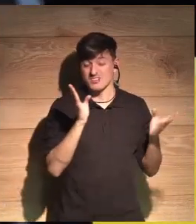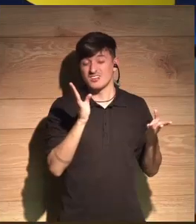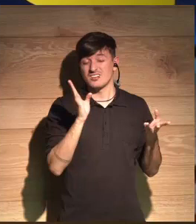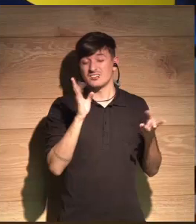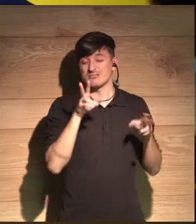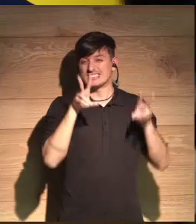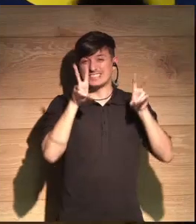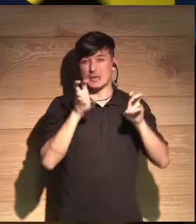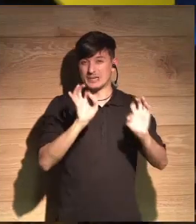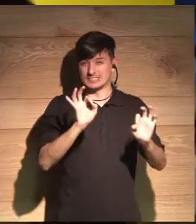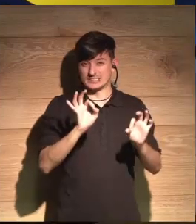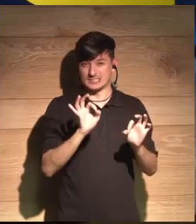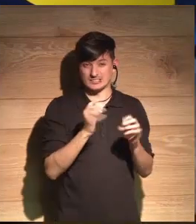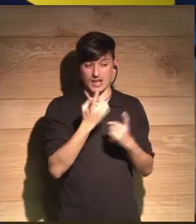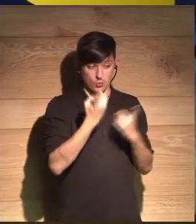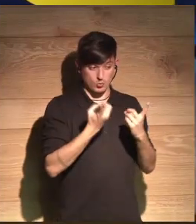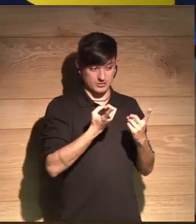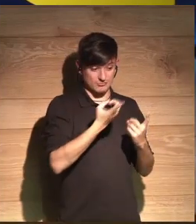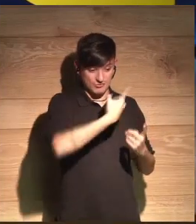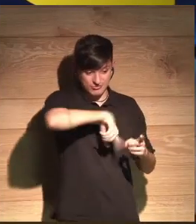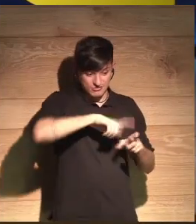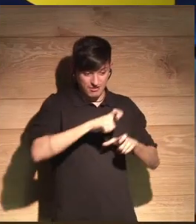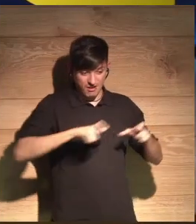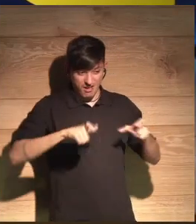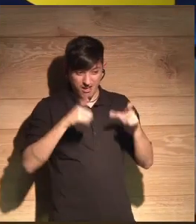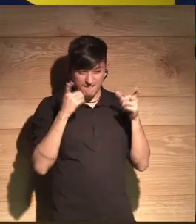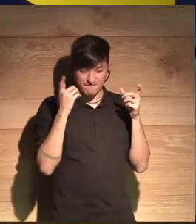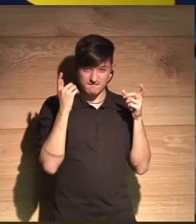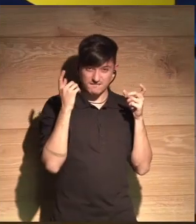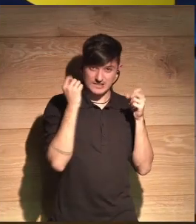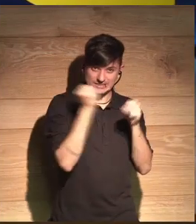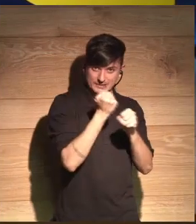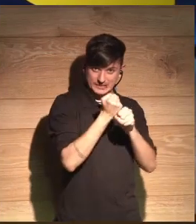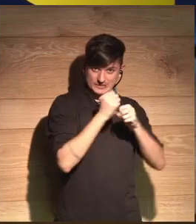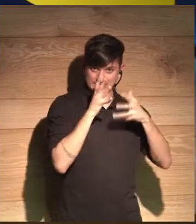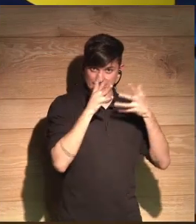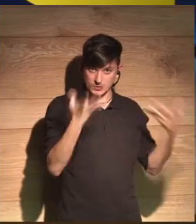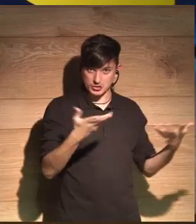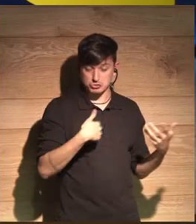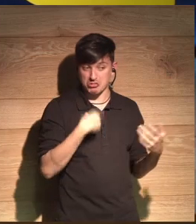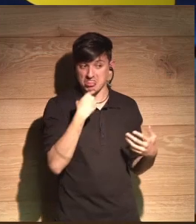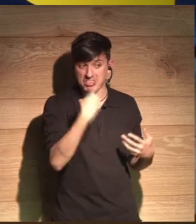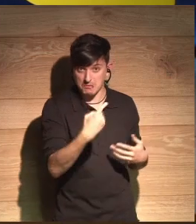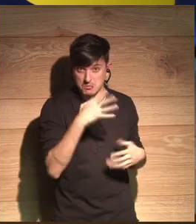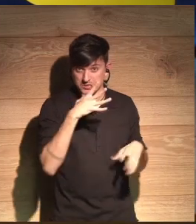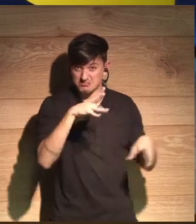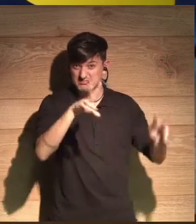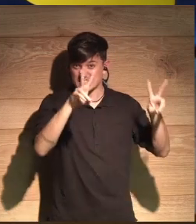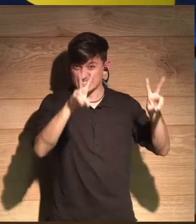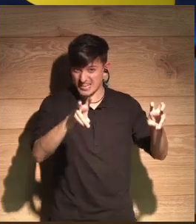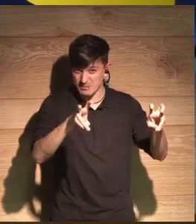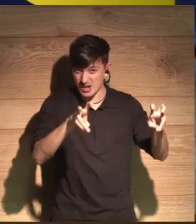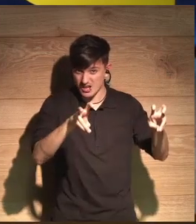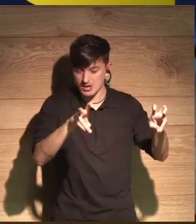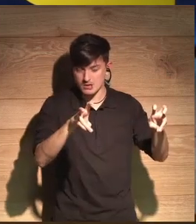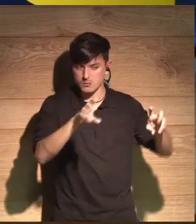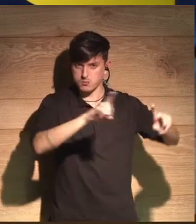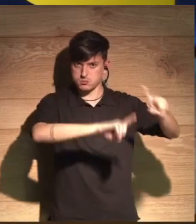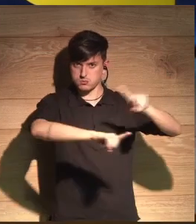y algunos de nosotros estamos trabajando ahora ahora yo no sé yo lo menciono porque es un tema realmente muy